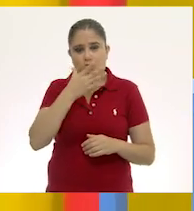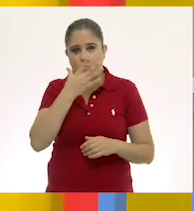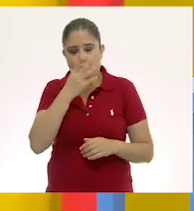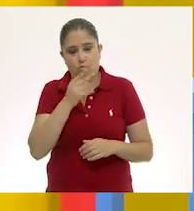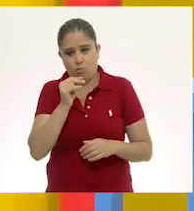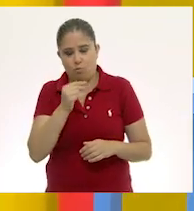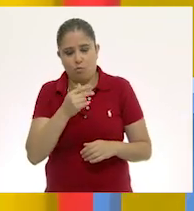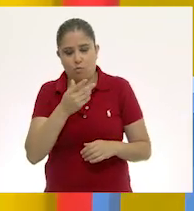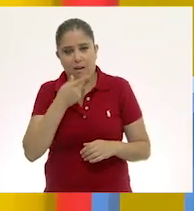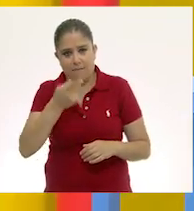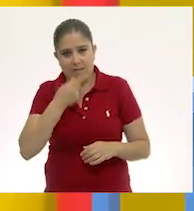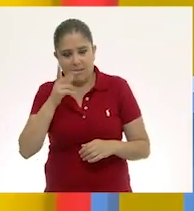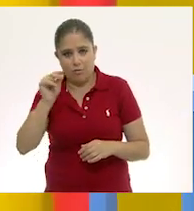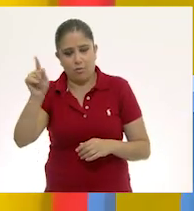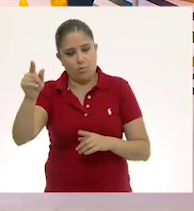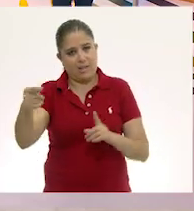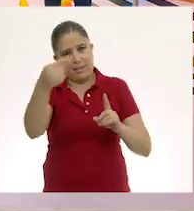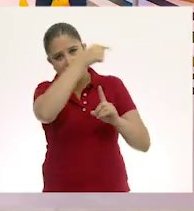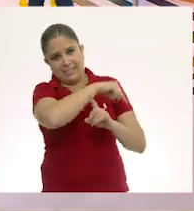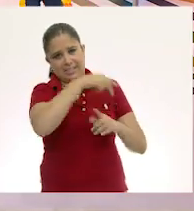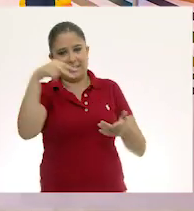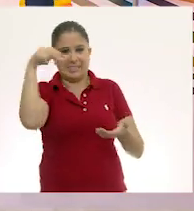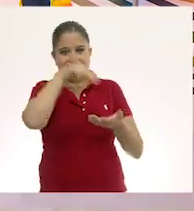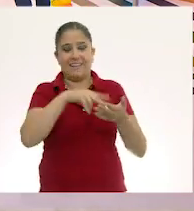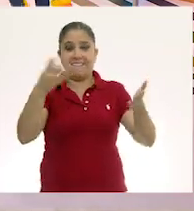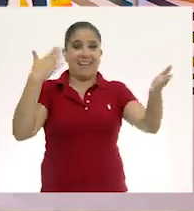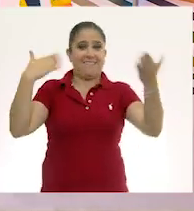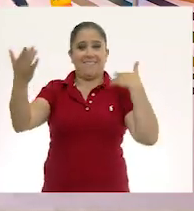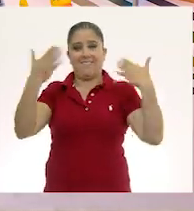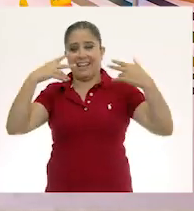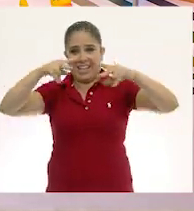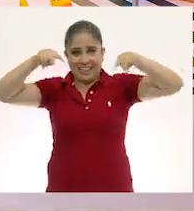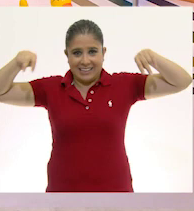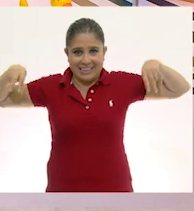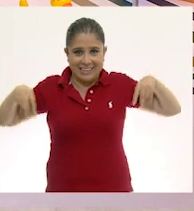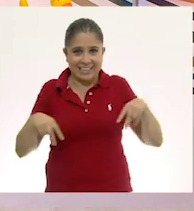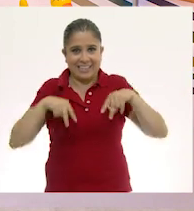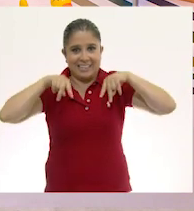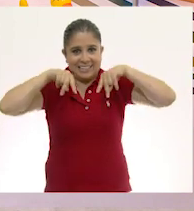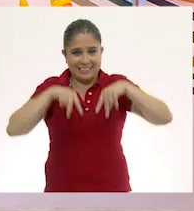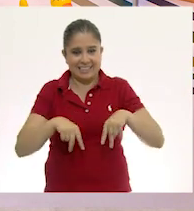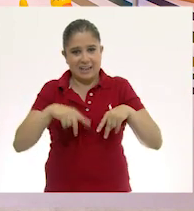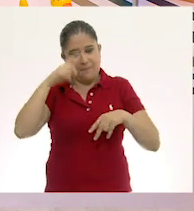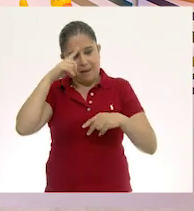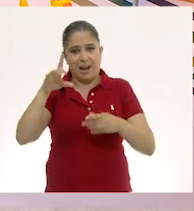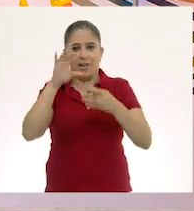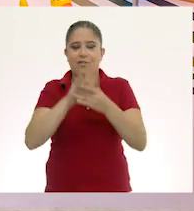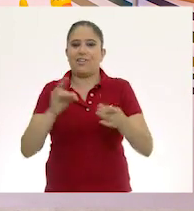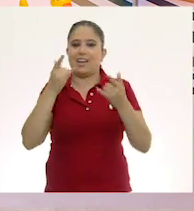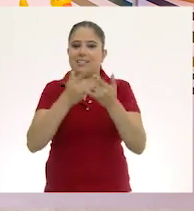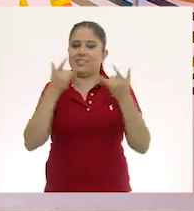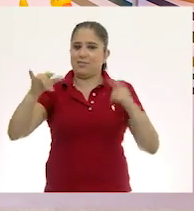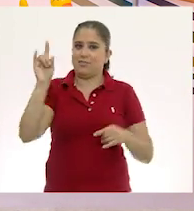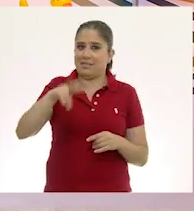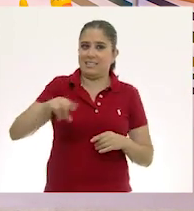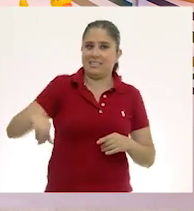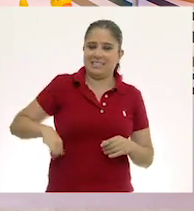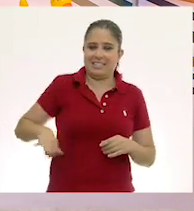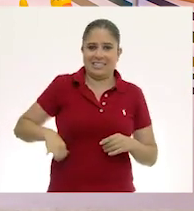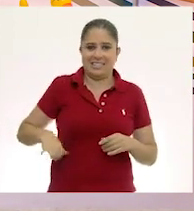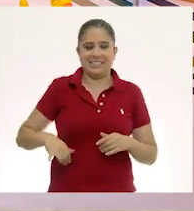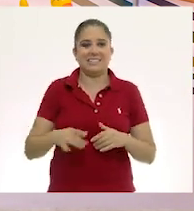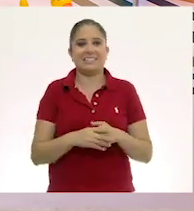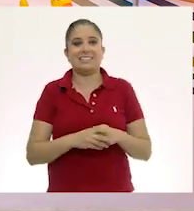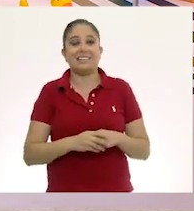eres invitada, así de que pásate acá atrás. ¡Vénganse para acá atrás! Porque vamos a contar una historia muy interesante. La magia